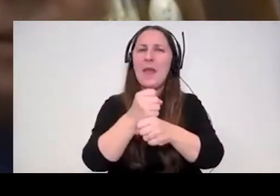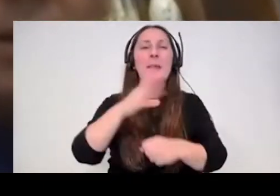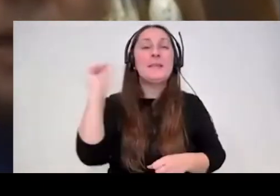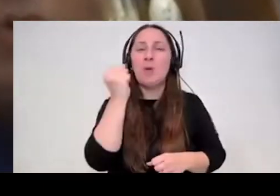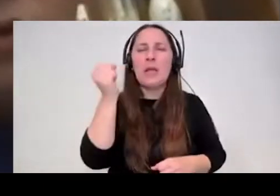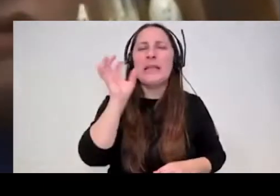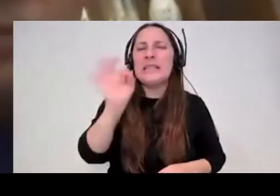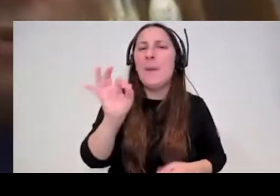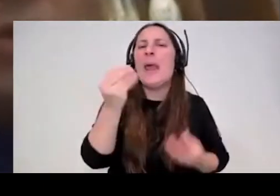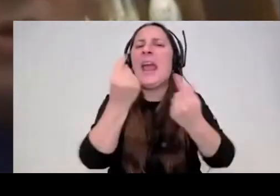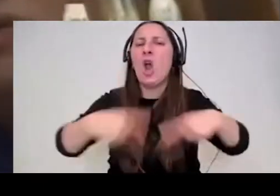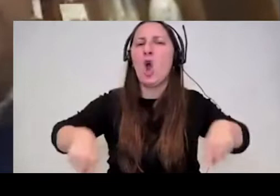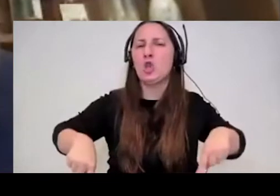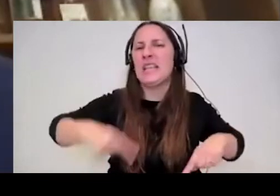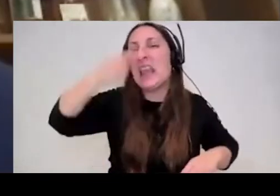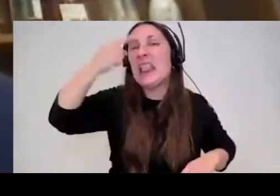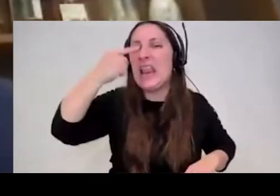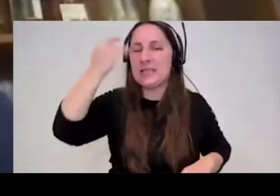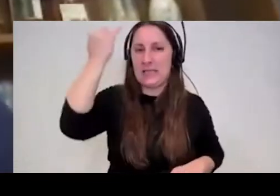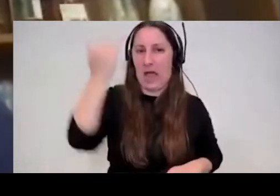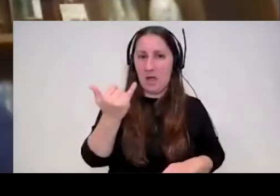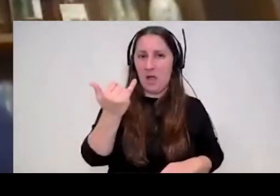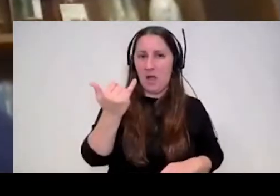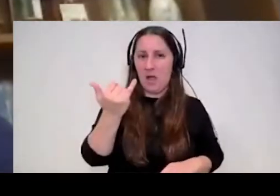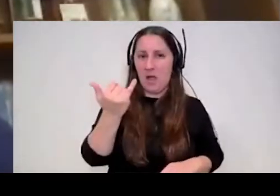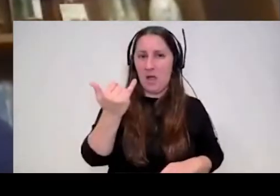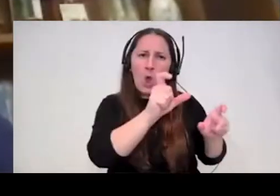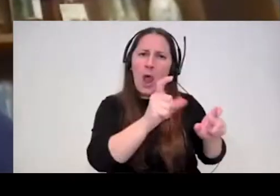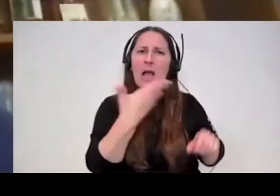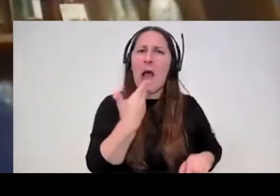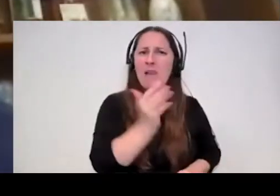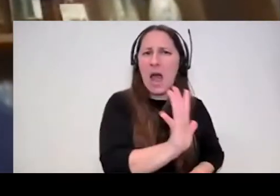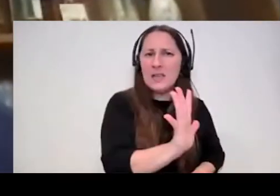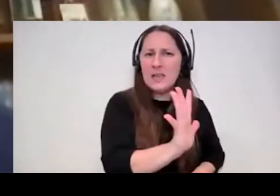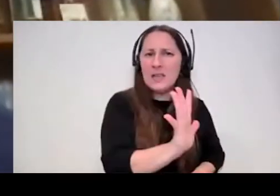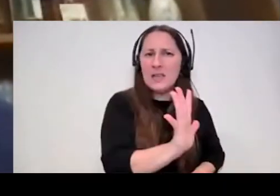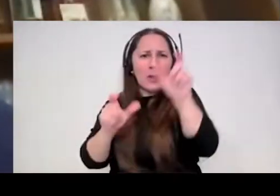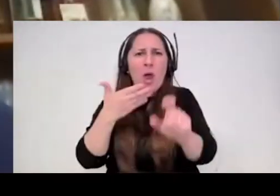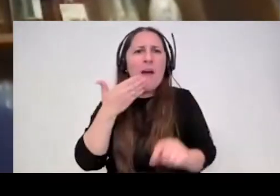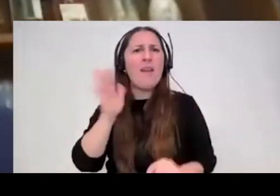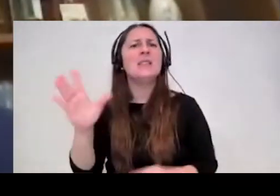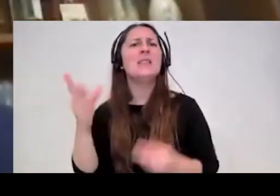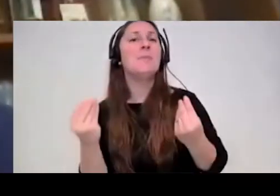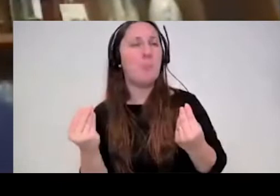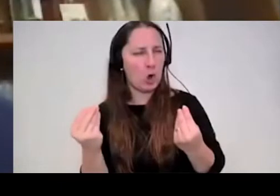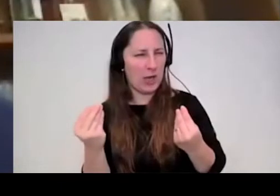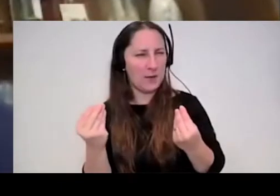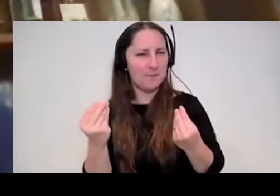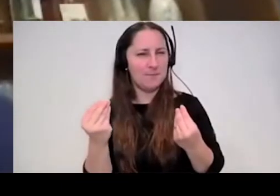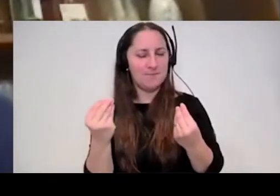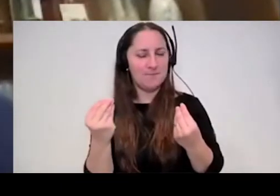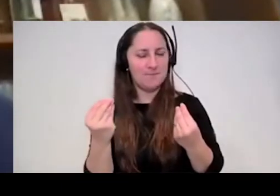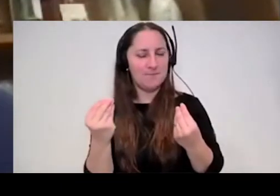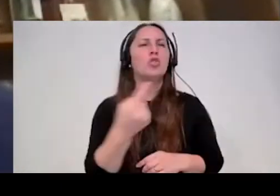qué algunos decimos unas cosas y por qué otros deciden otras? Porque ahora nosotros vamos a hablar de forma,